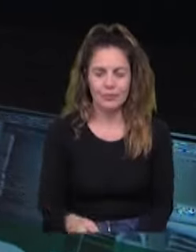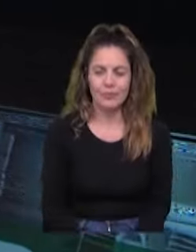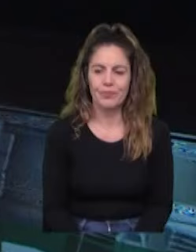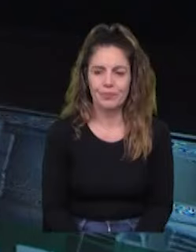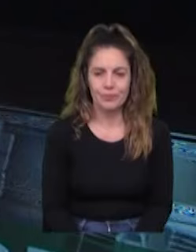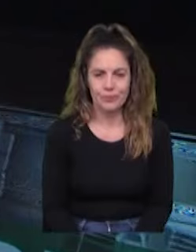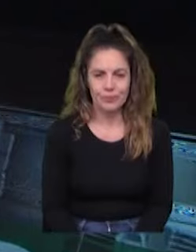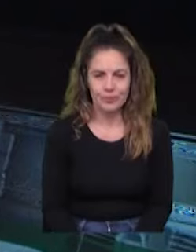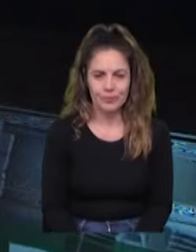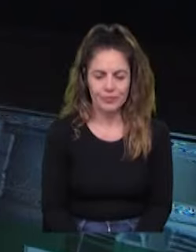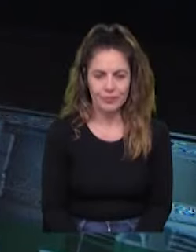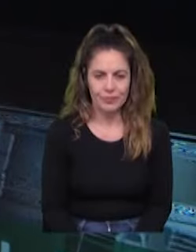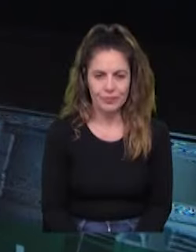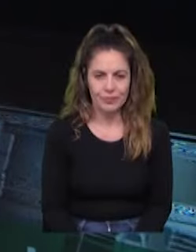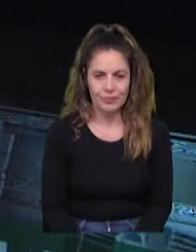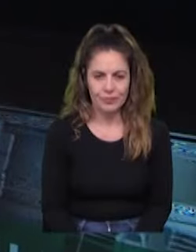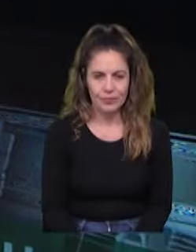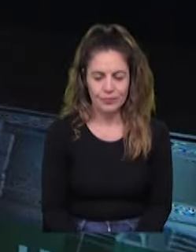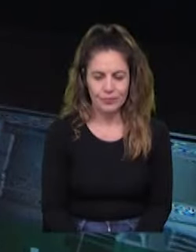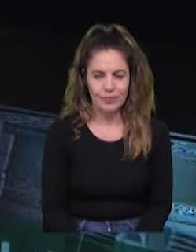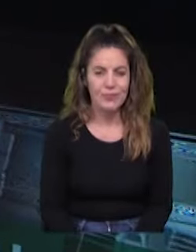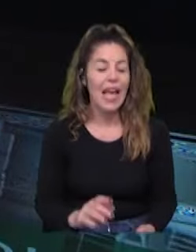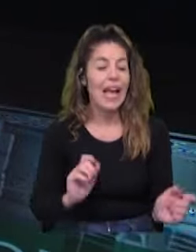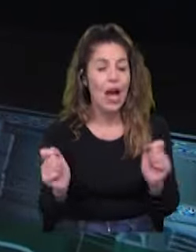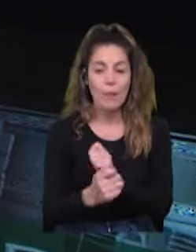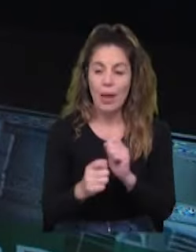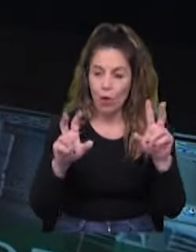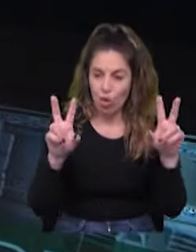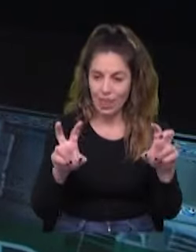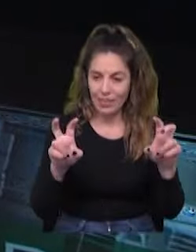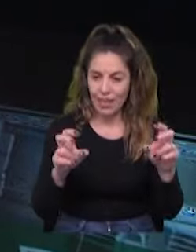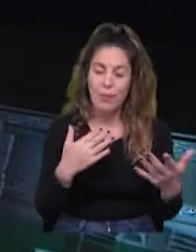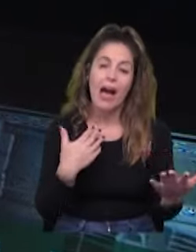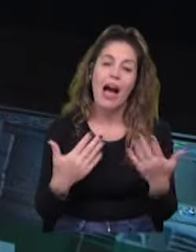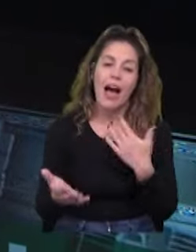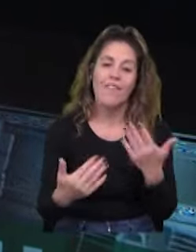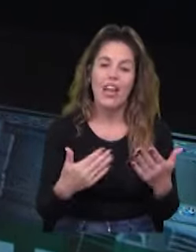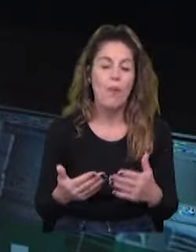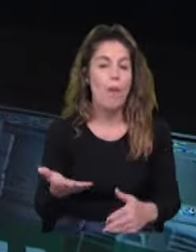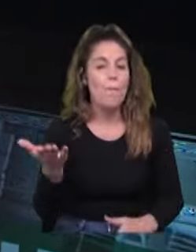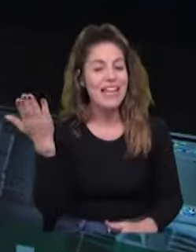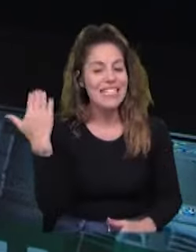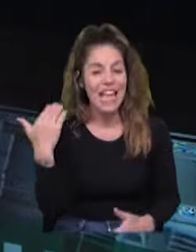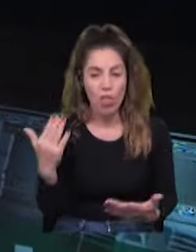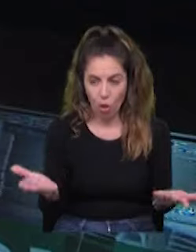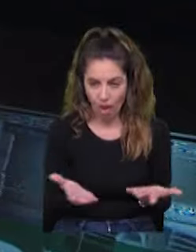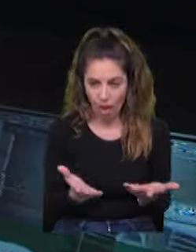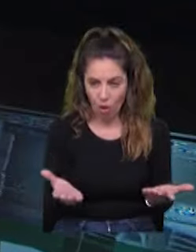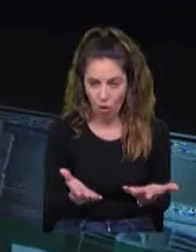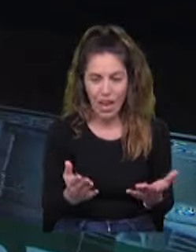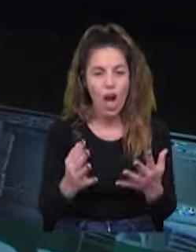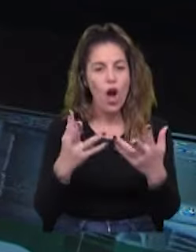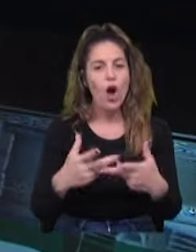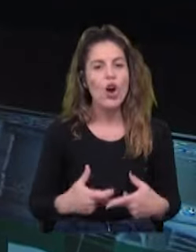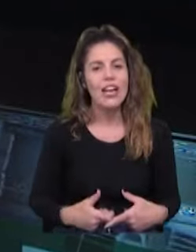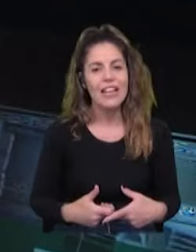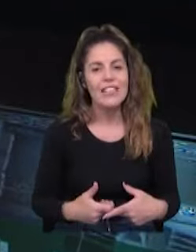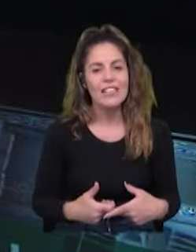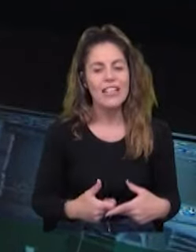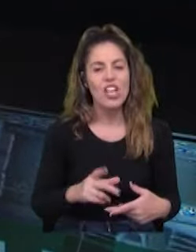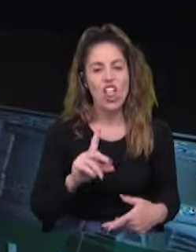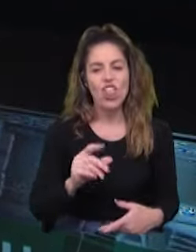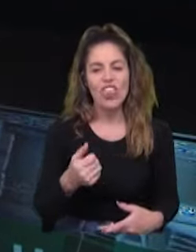s.org vamos a cambiar de tema ahora y vamos a hablar del pasado reciente porque la organización Data